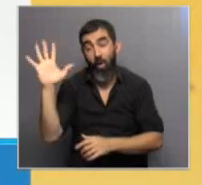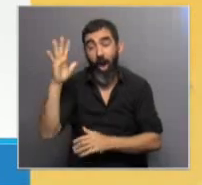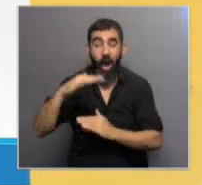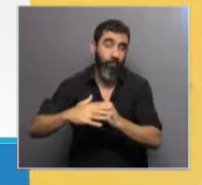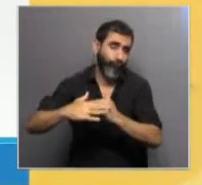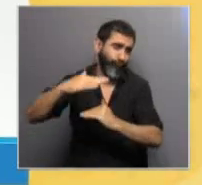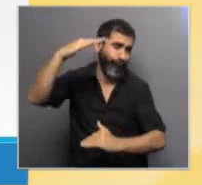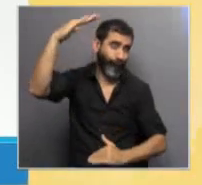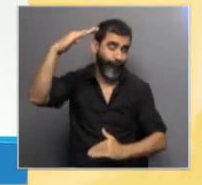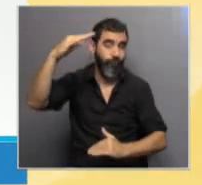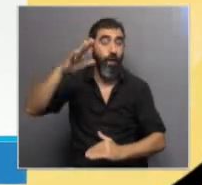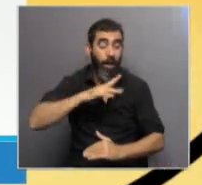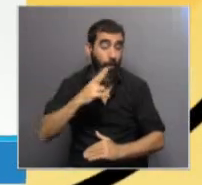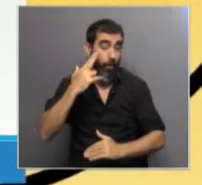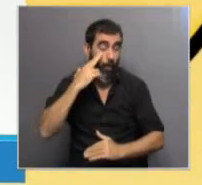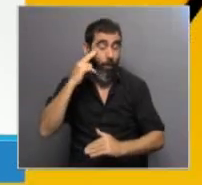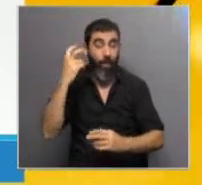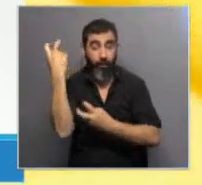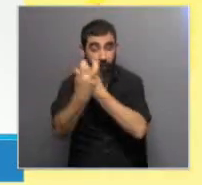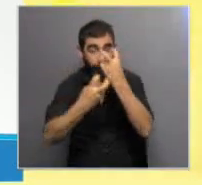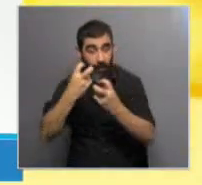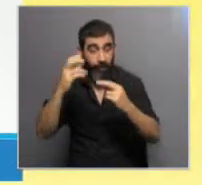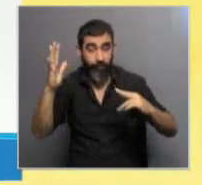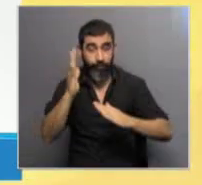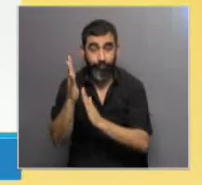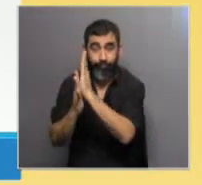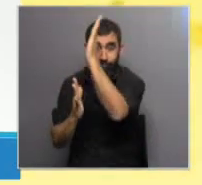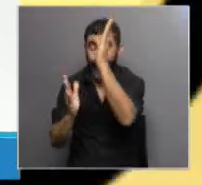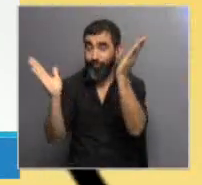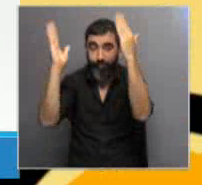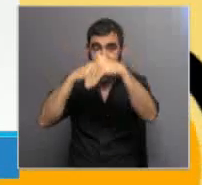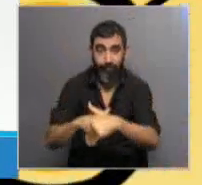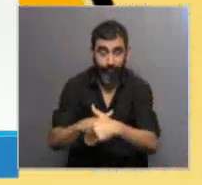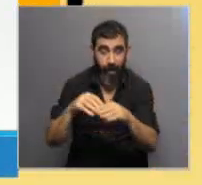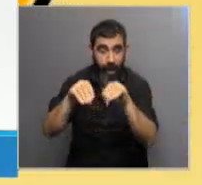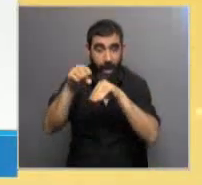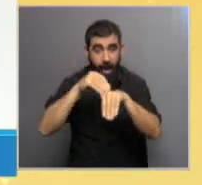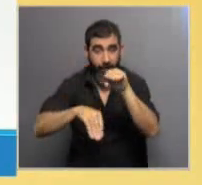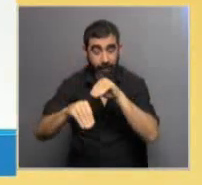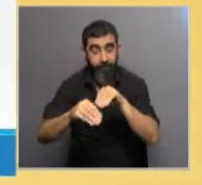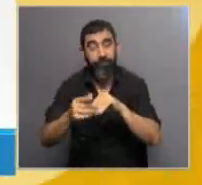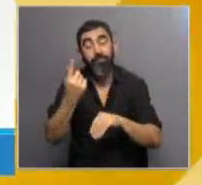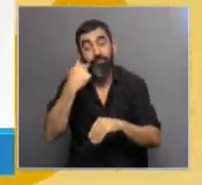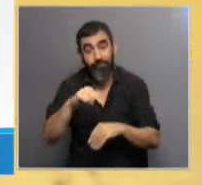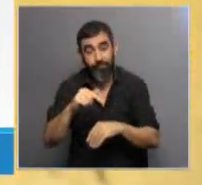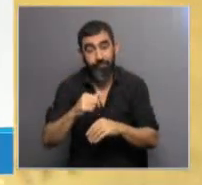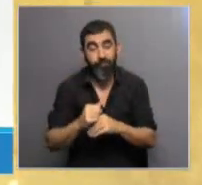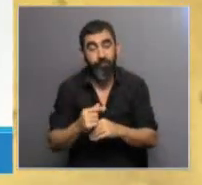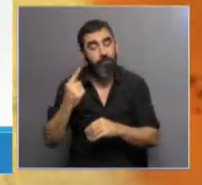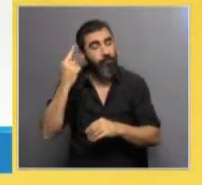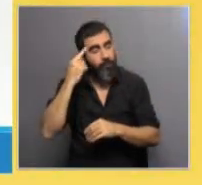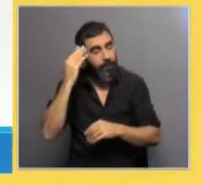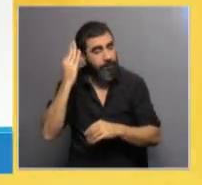exóticos generaron ante paro al viento y entonces no se puede depositar la arena entonces el tomar conciencia